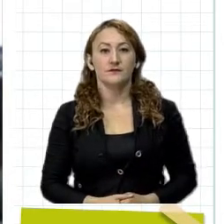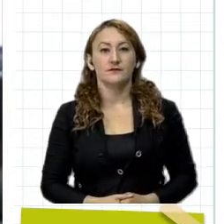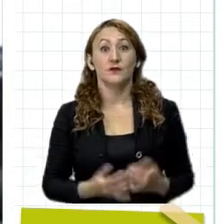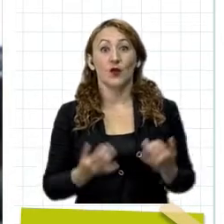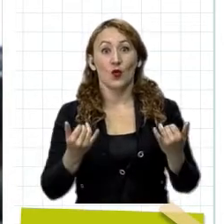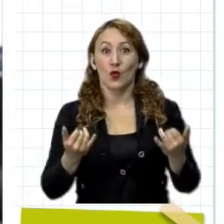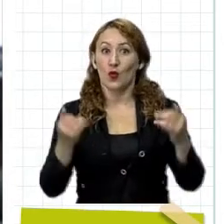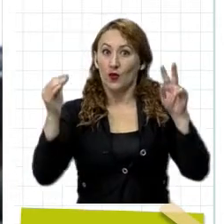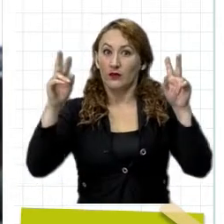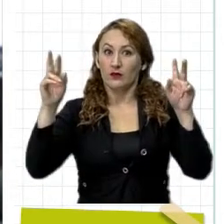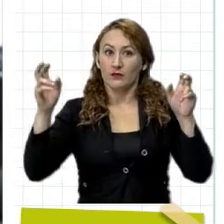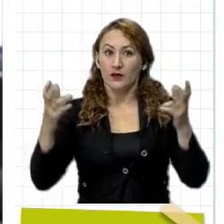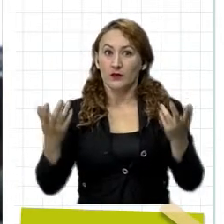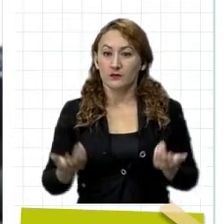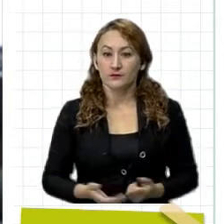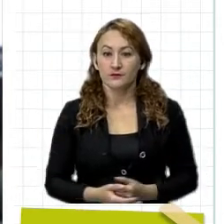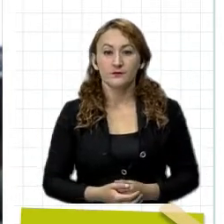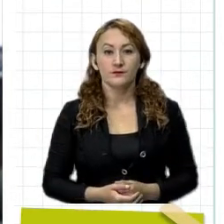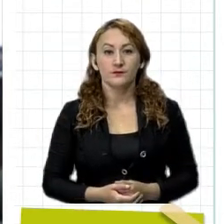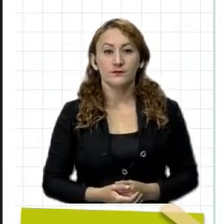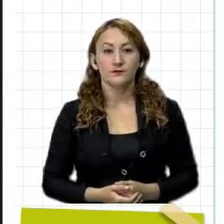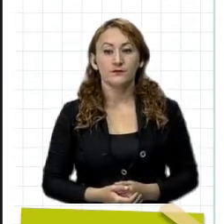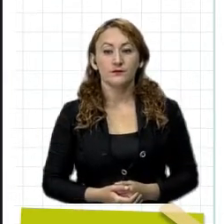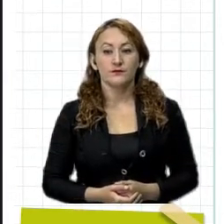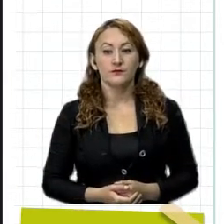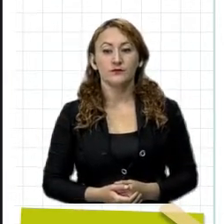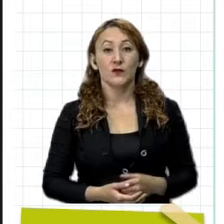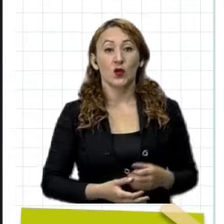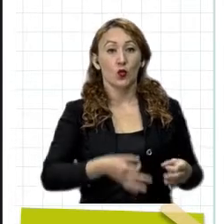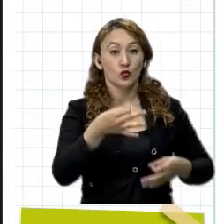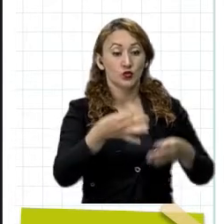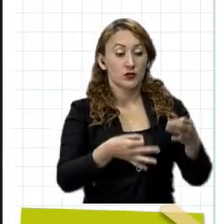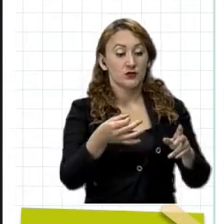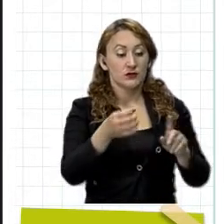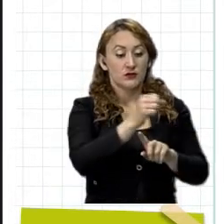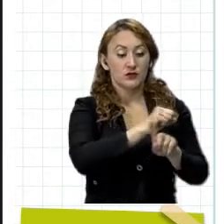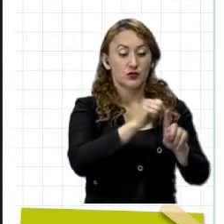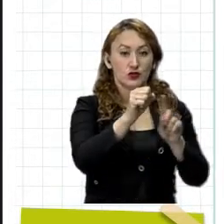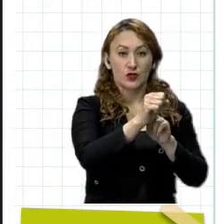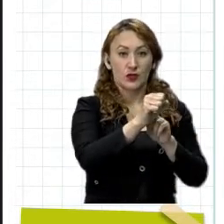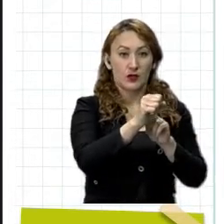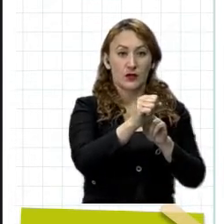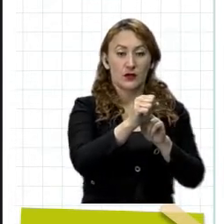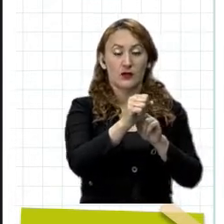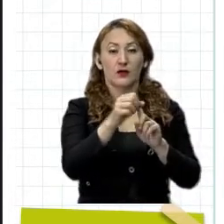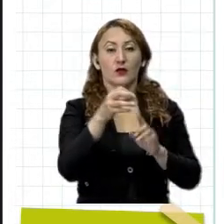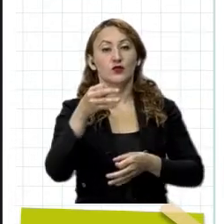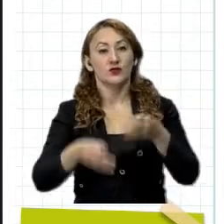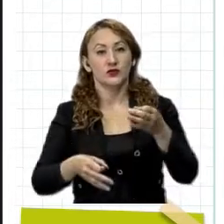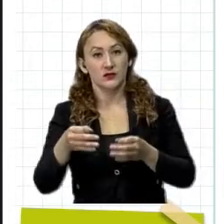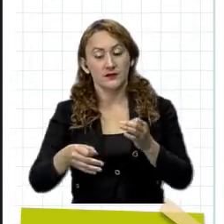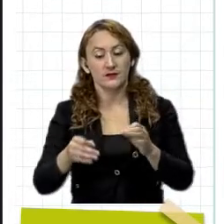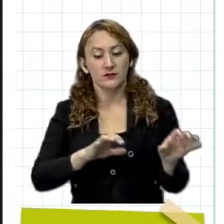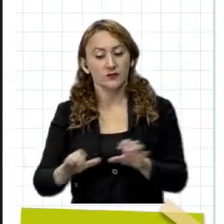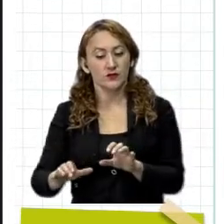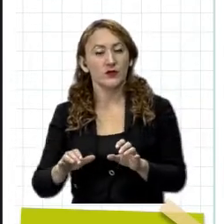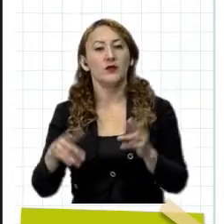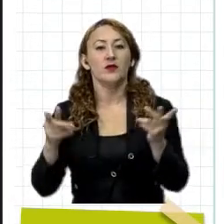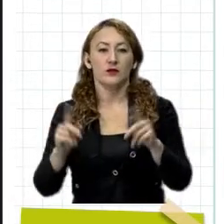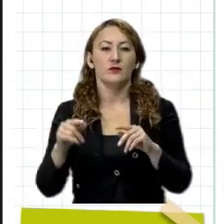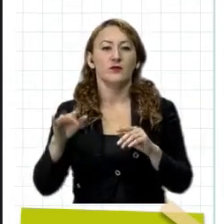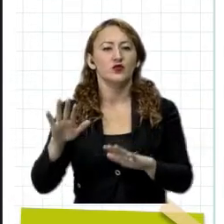hoy es el de la relación entre justicia social, justicia cognitiva e interseccionalidad en la educación